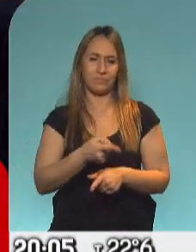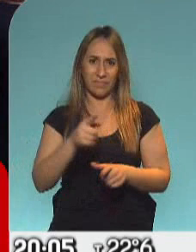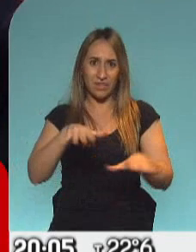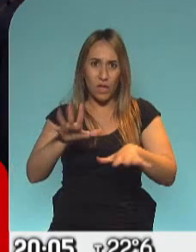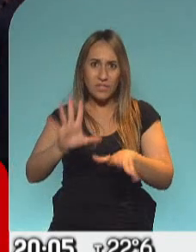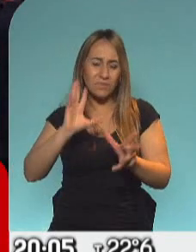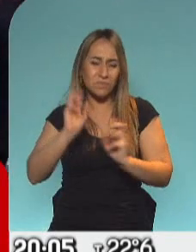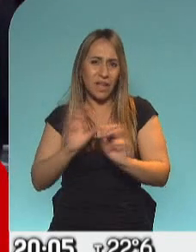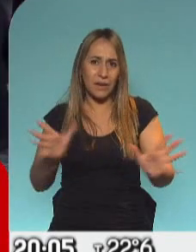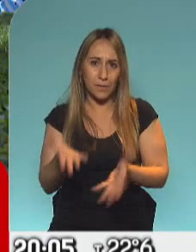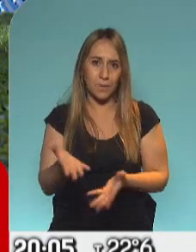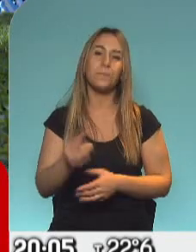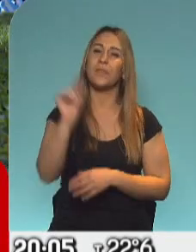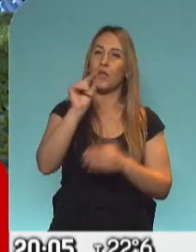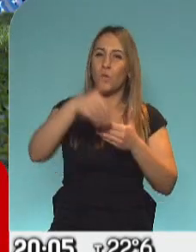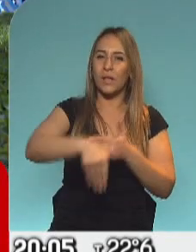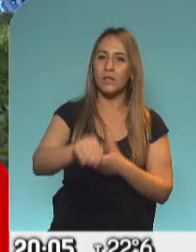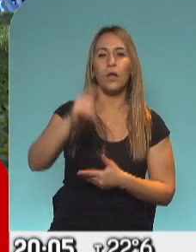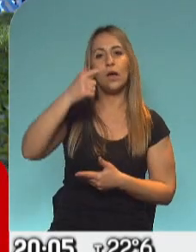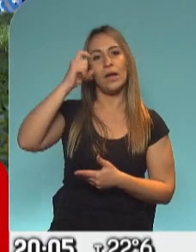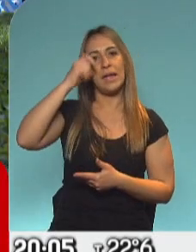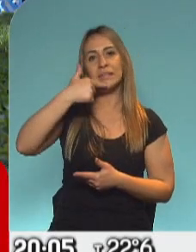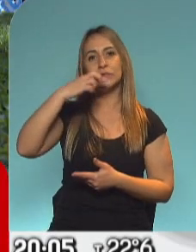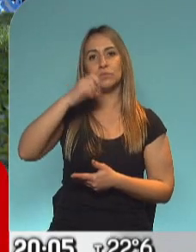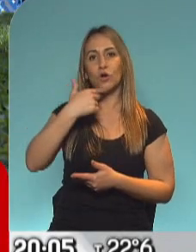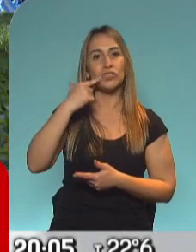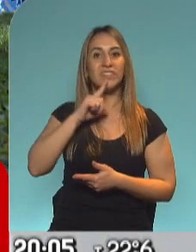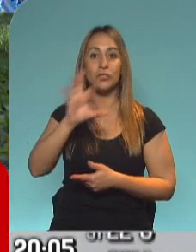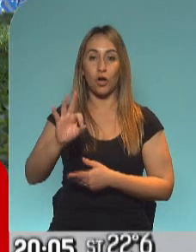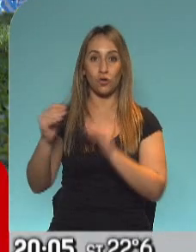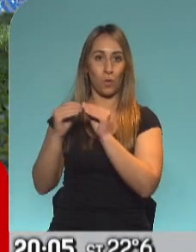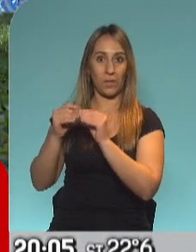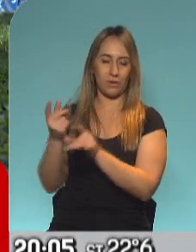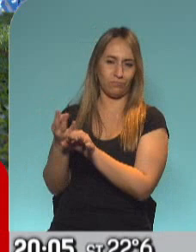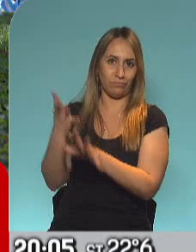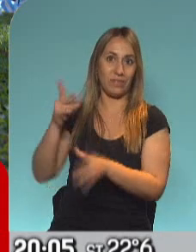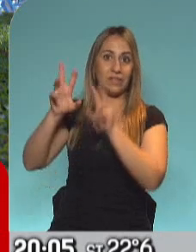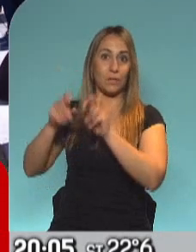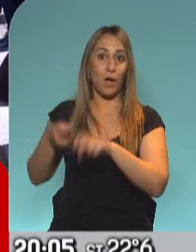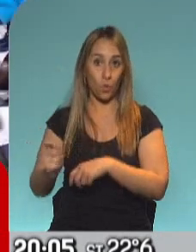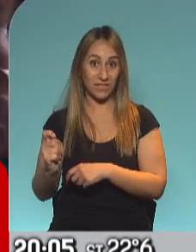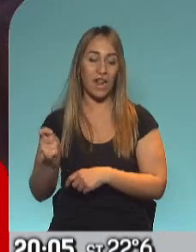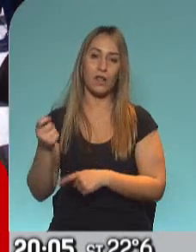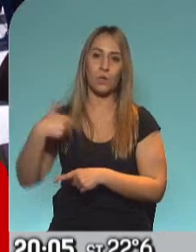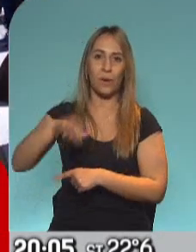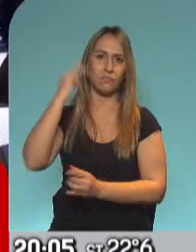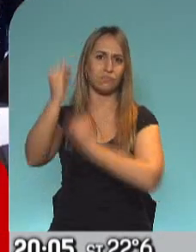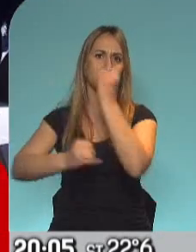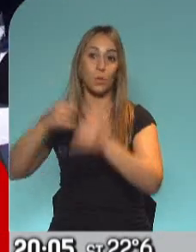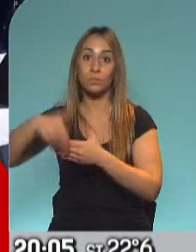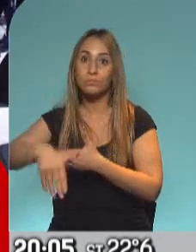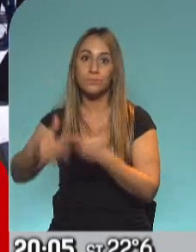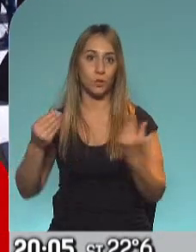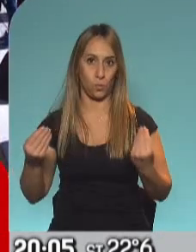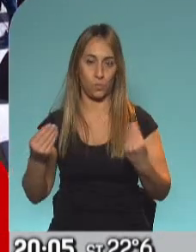nuestro especialista en judiciales, nos pone en contexto, nos analiza, nos explica, ya nos informa qué es lo que va a suceder y también